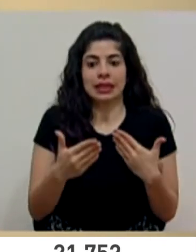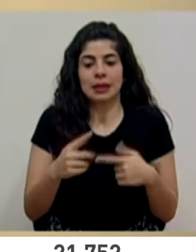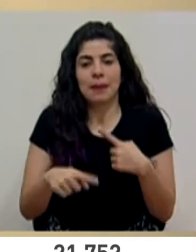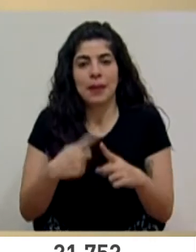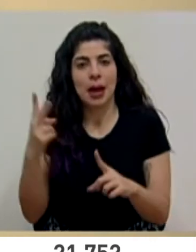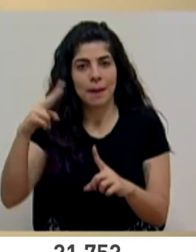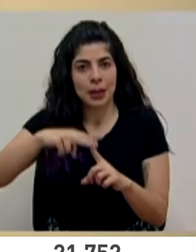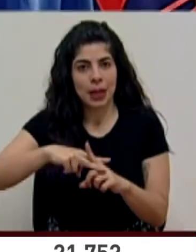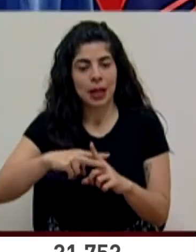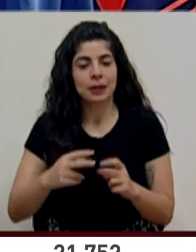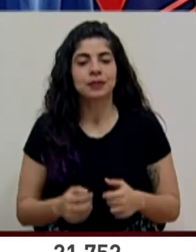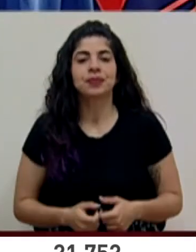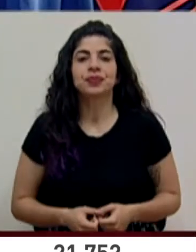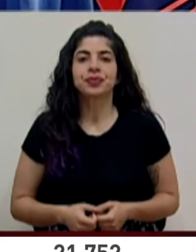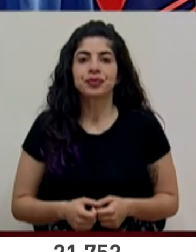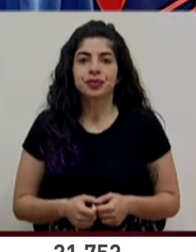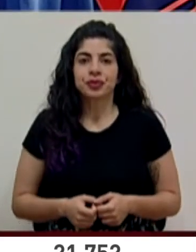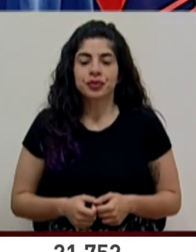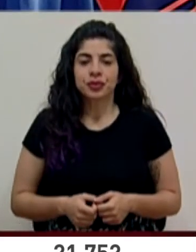aplicarse.